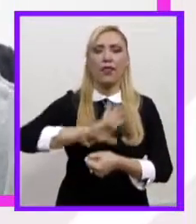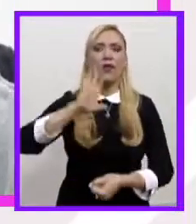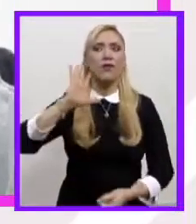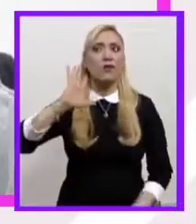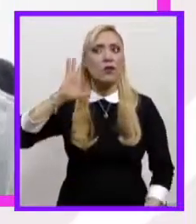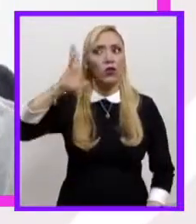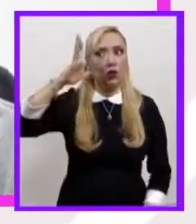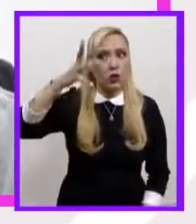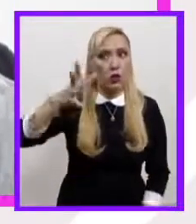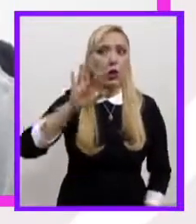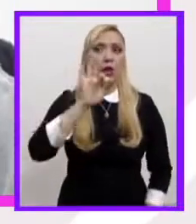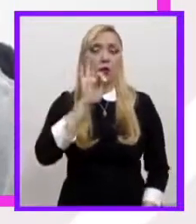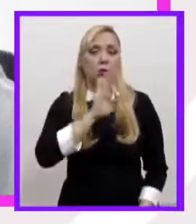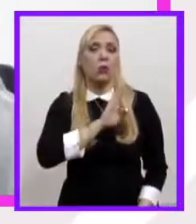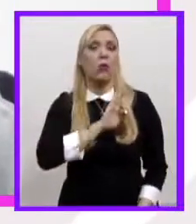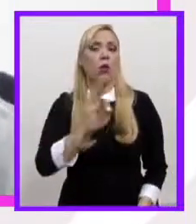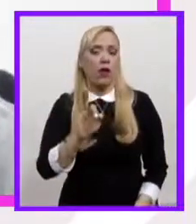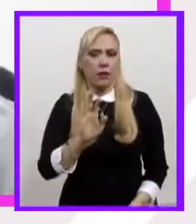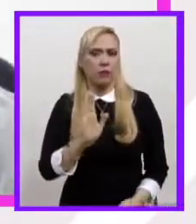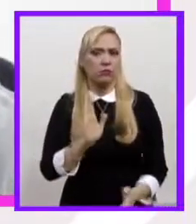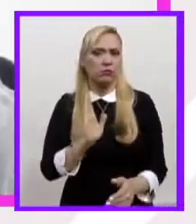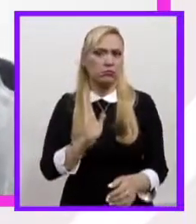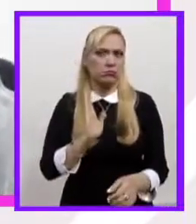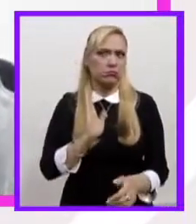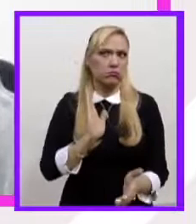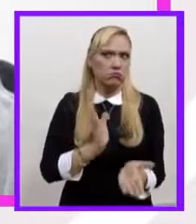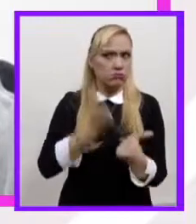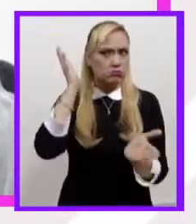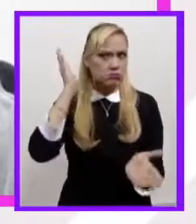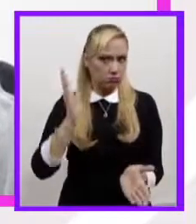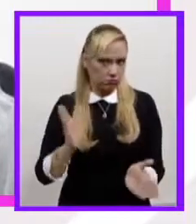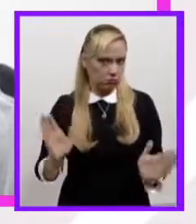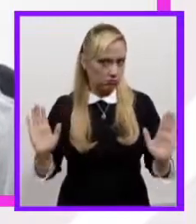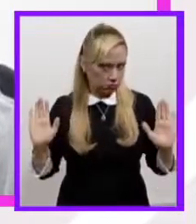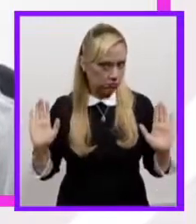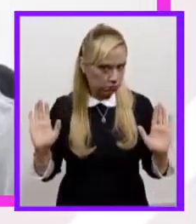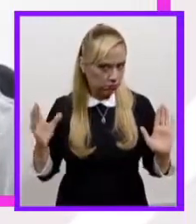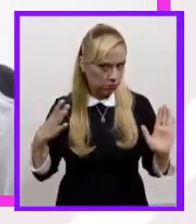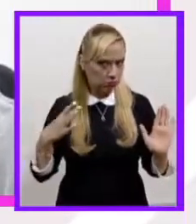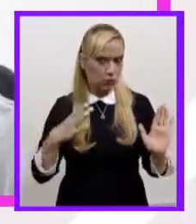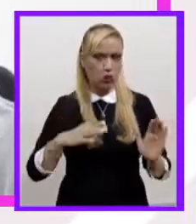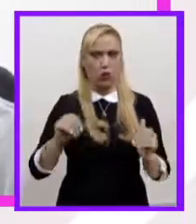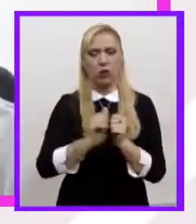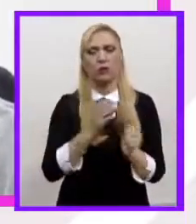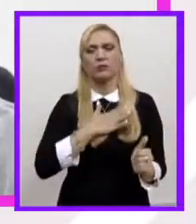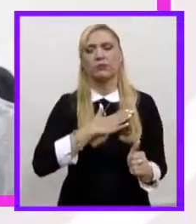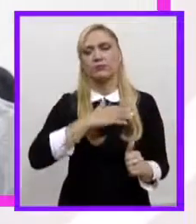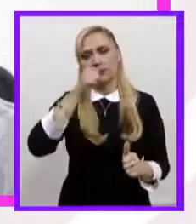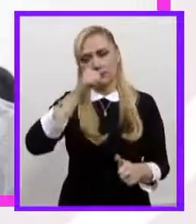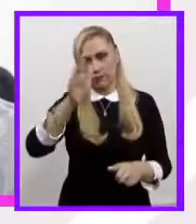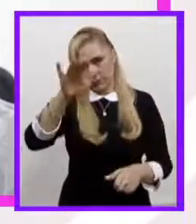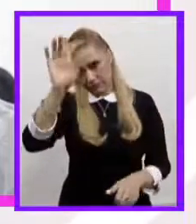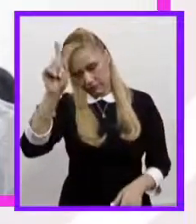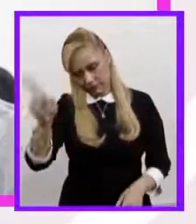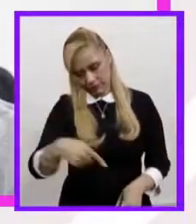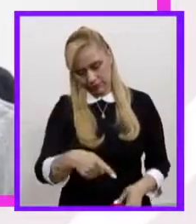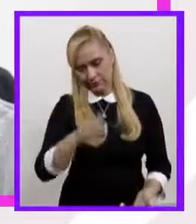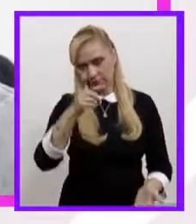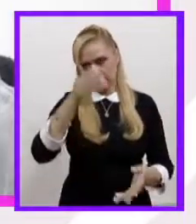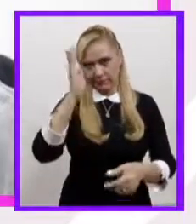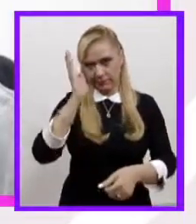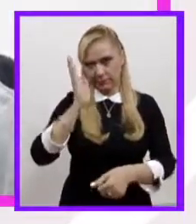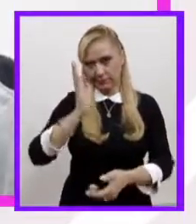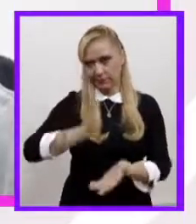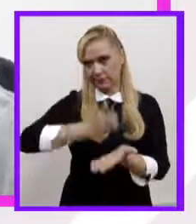también sancionar administrativamente. Sin embargo, eso representa una erogación muy importante para la ciudad, y